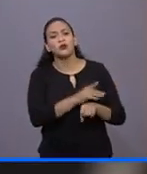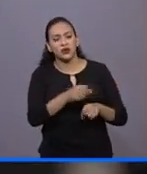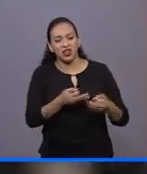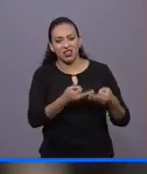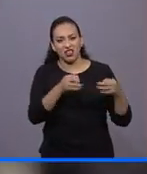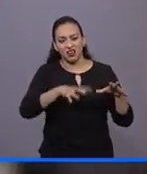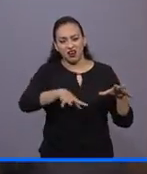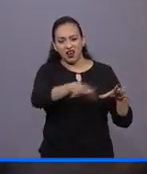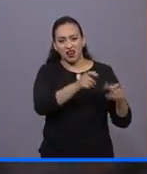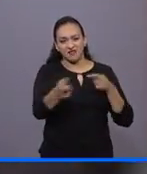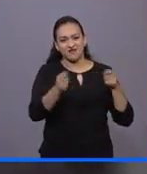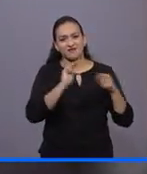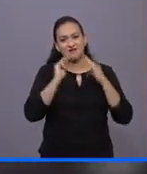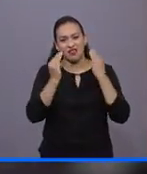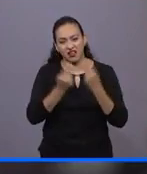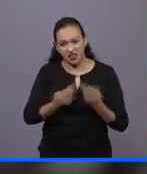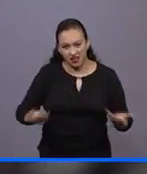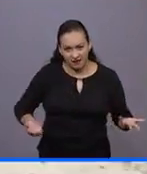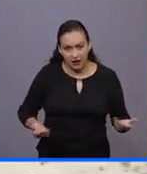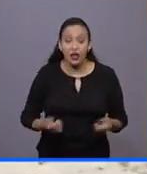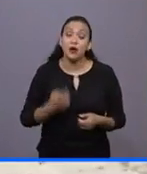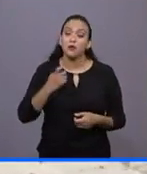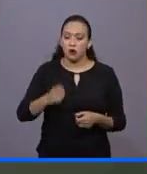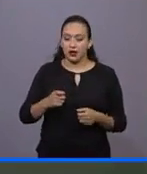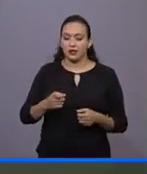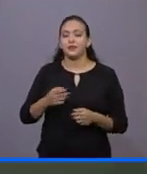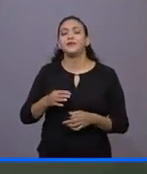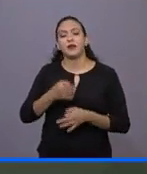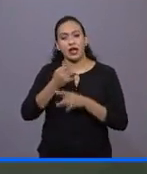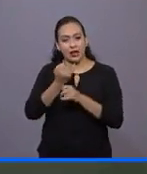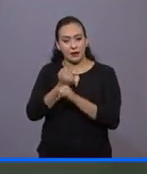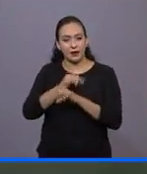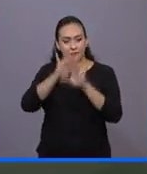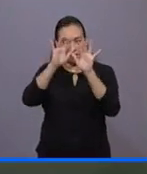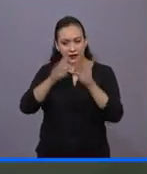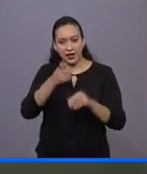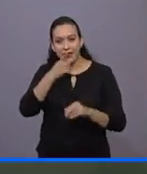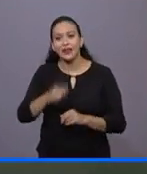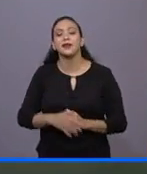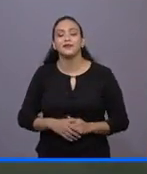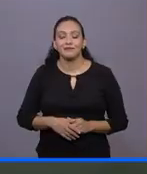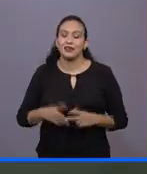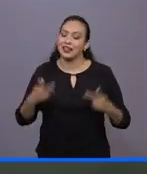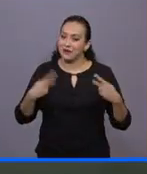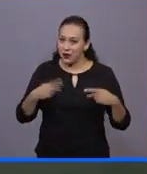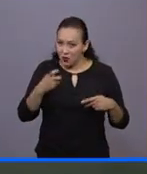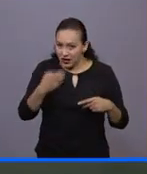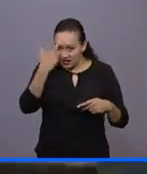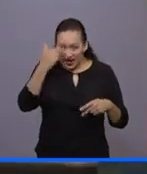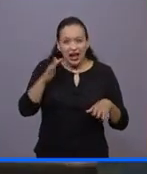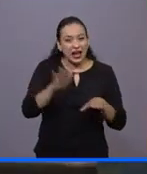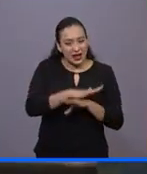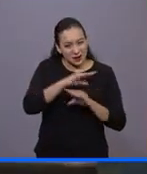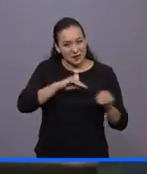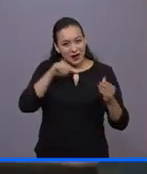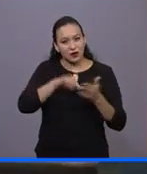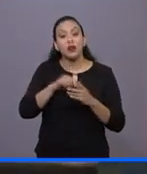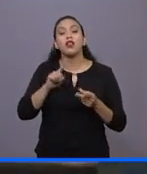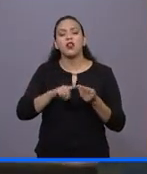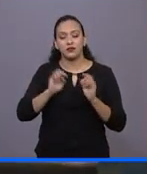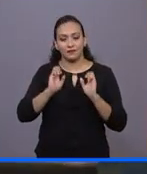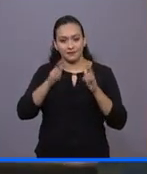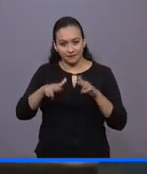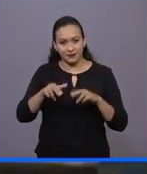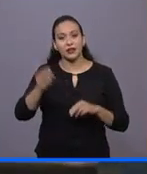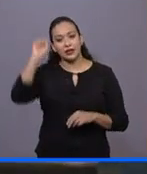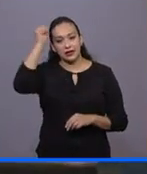la Ibero, en colaboración con ACNUR, el crimen organizado fue la principal causa del desplazamiento interno. Chiapas,